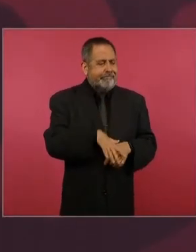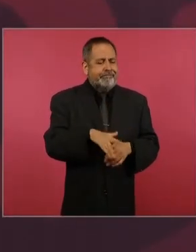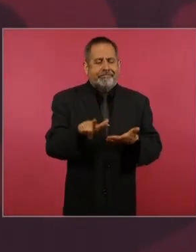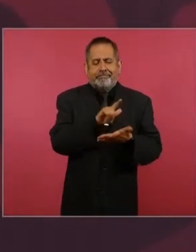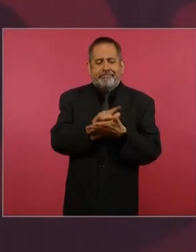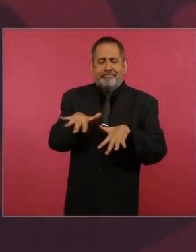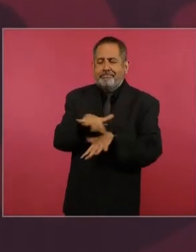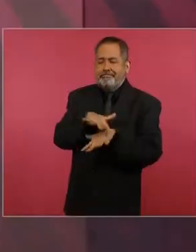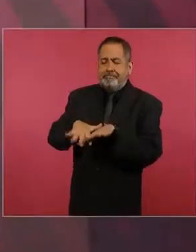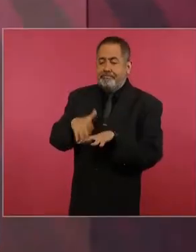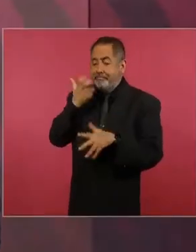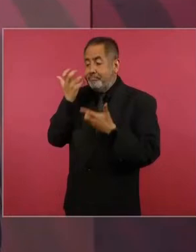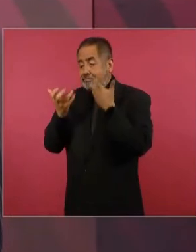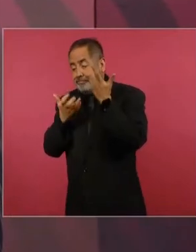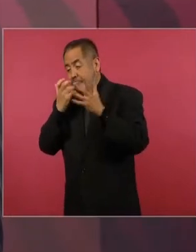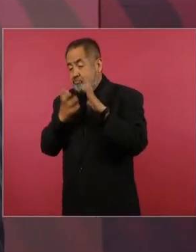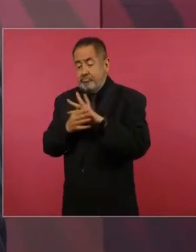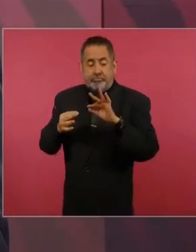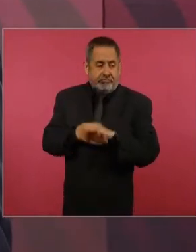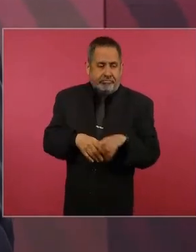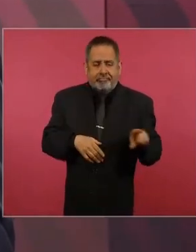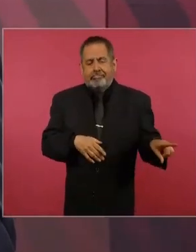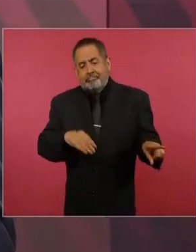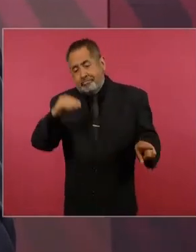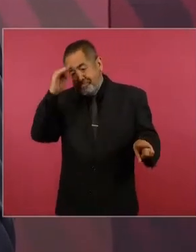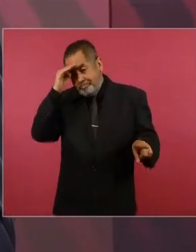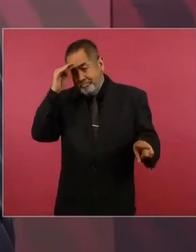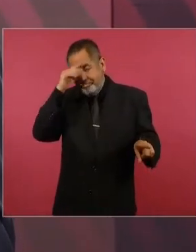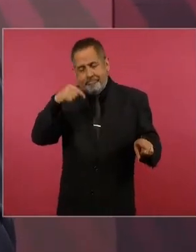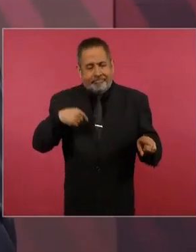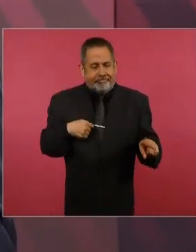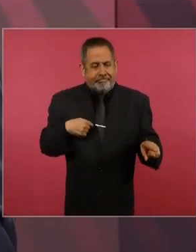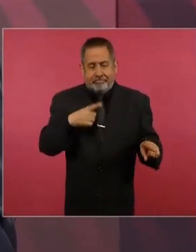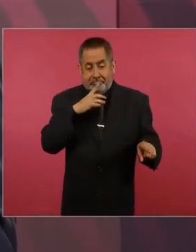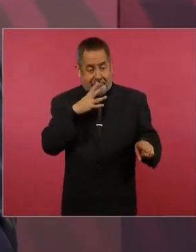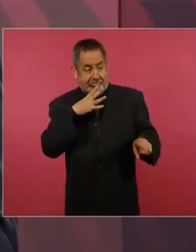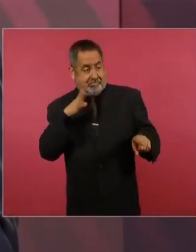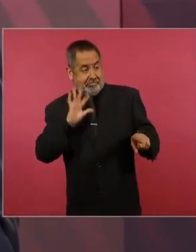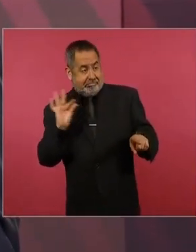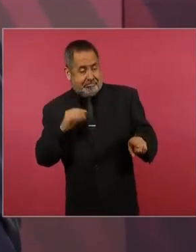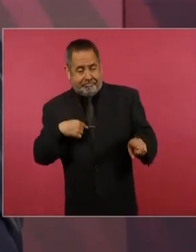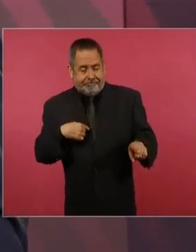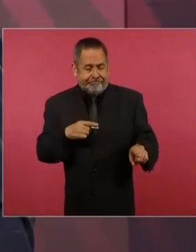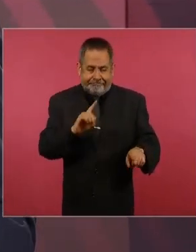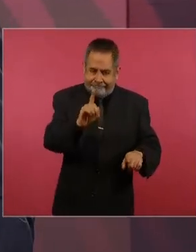¿no?, que piensan que